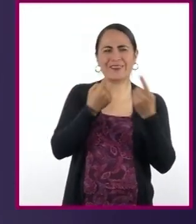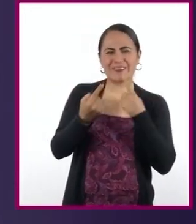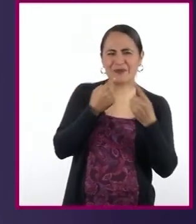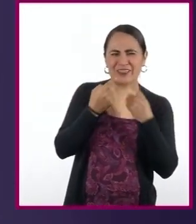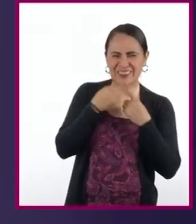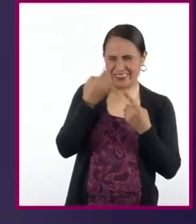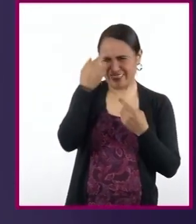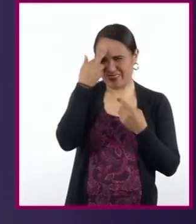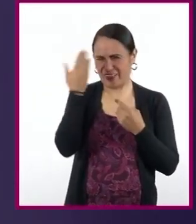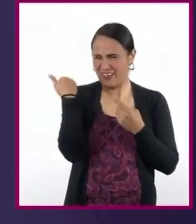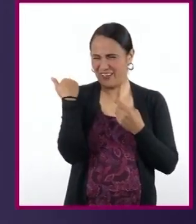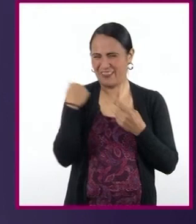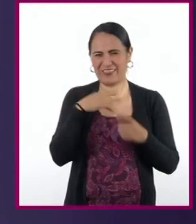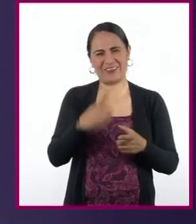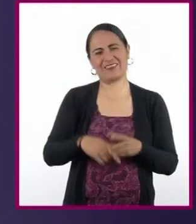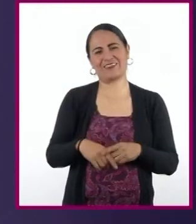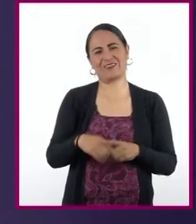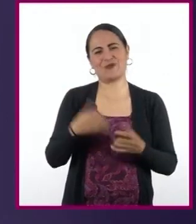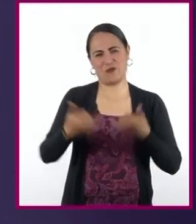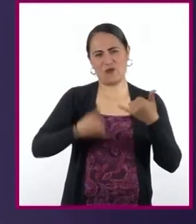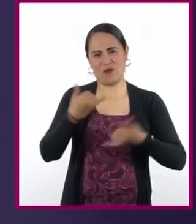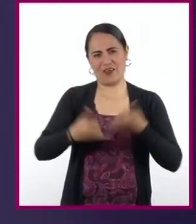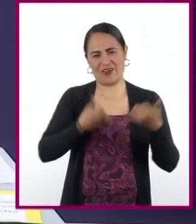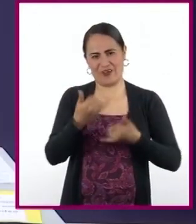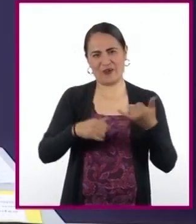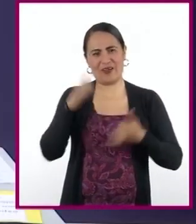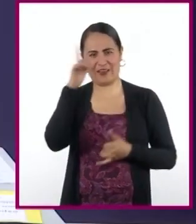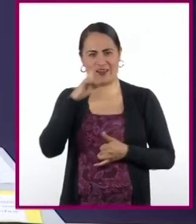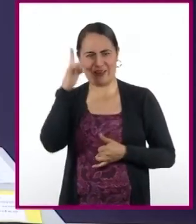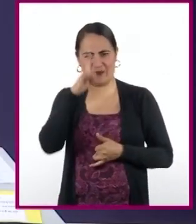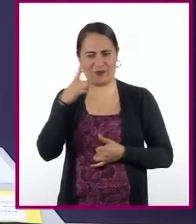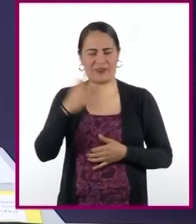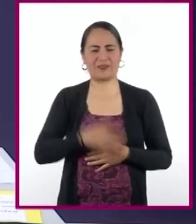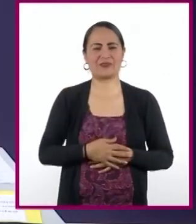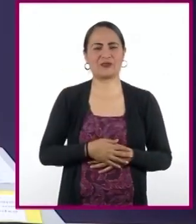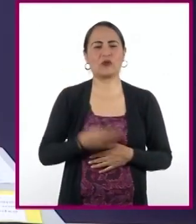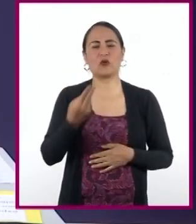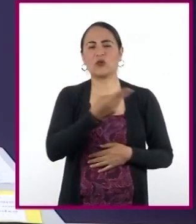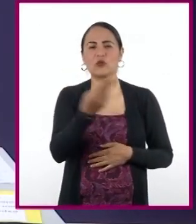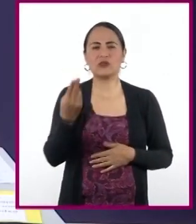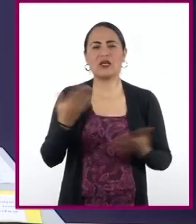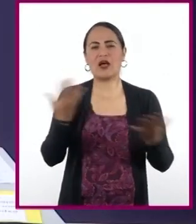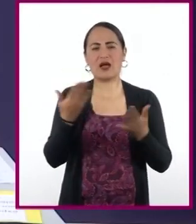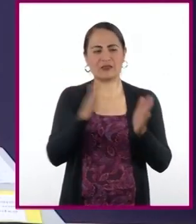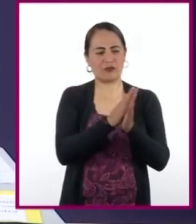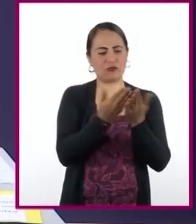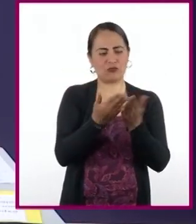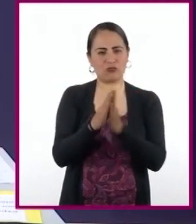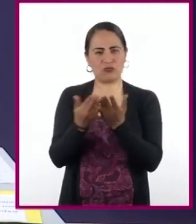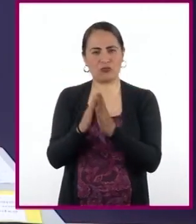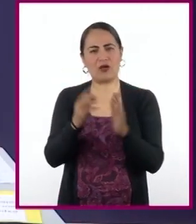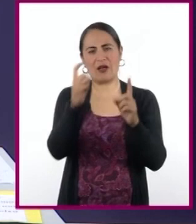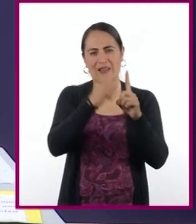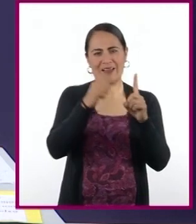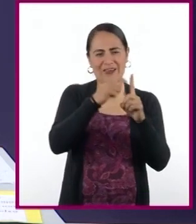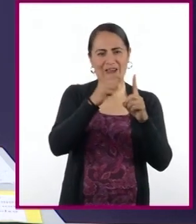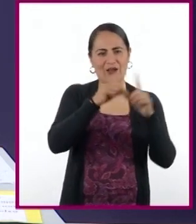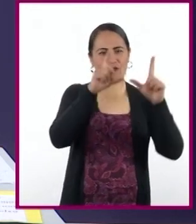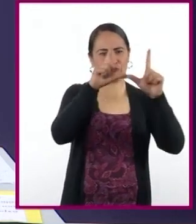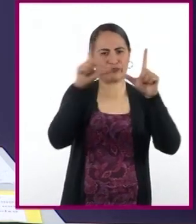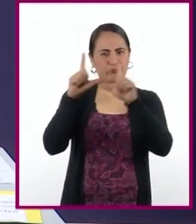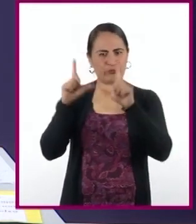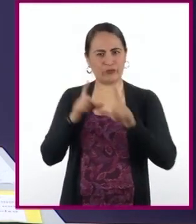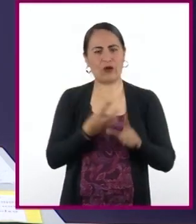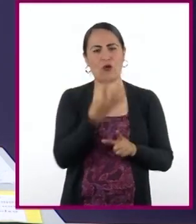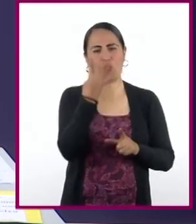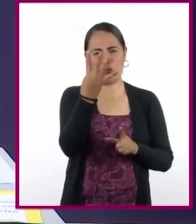en el juego de lenguaje durante esta sesión. Elaboren una historieta de 4 viñetas, donde desarrollen la situación